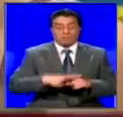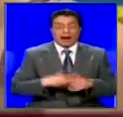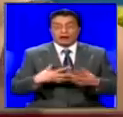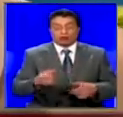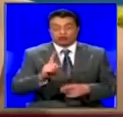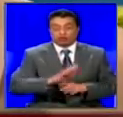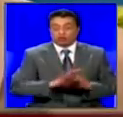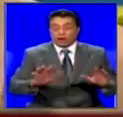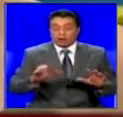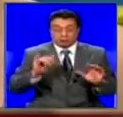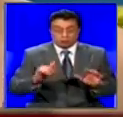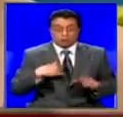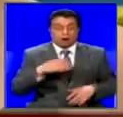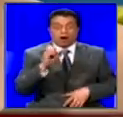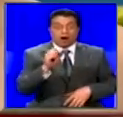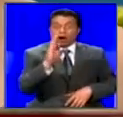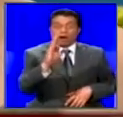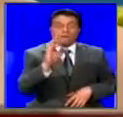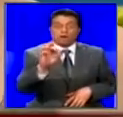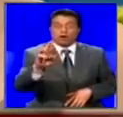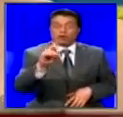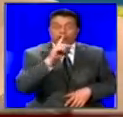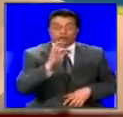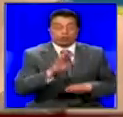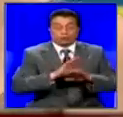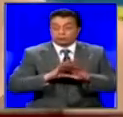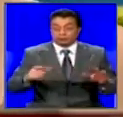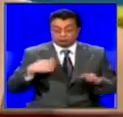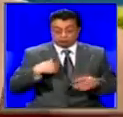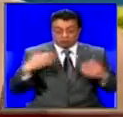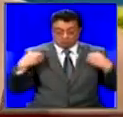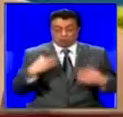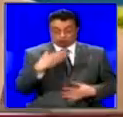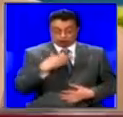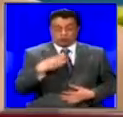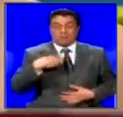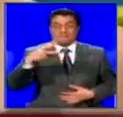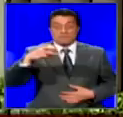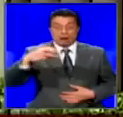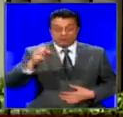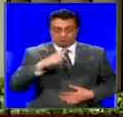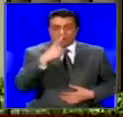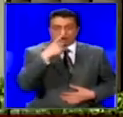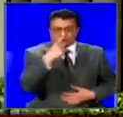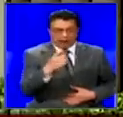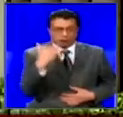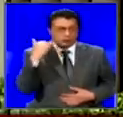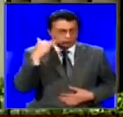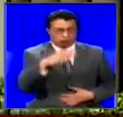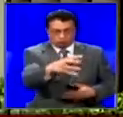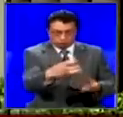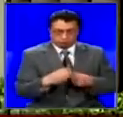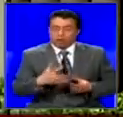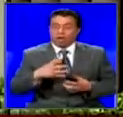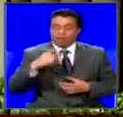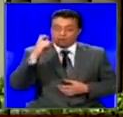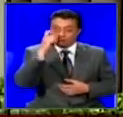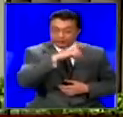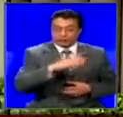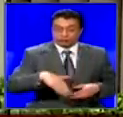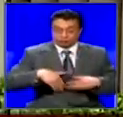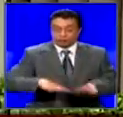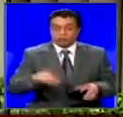no lo planifiqué. Yo creo que la maternidad y la paternidad es algo que debe planificarse. Es serio traer al mundo un hijo. Viéndolo con la distancia de